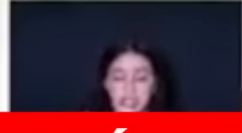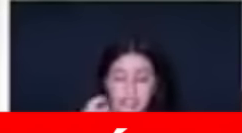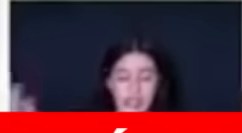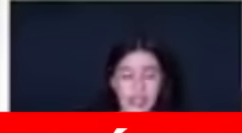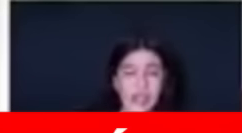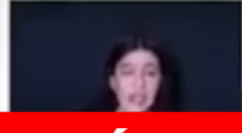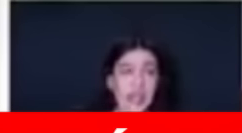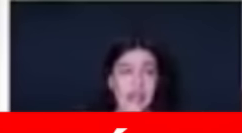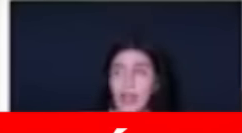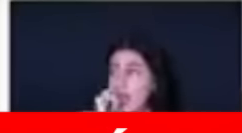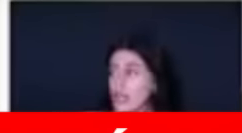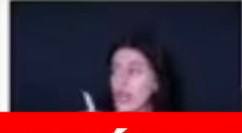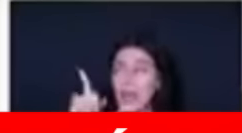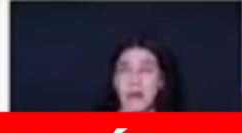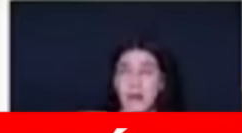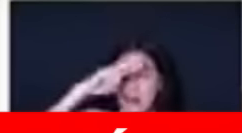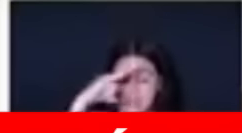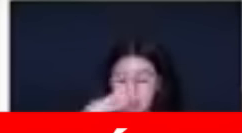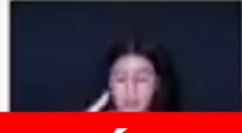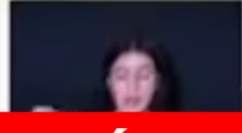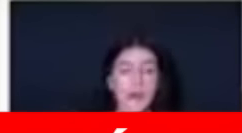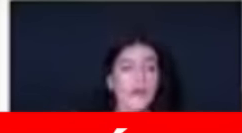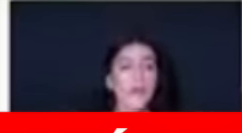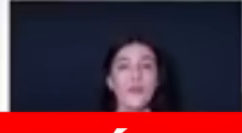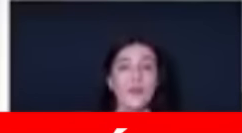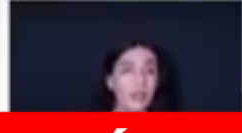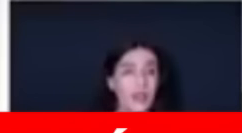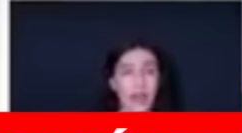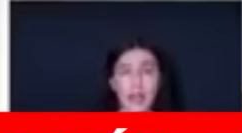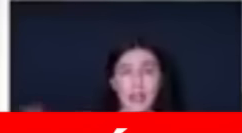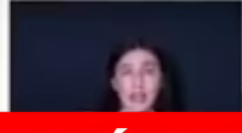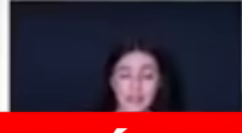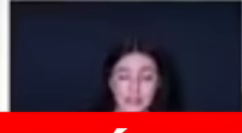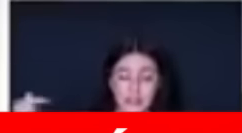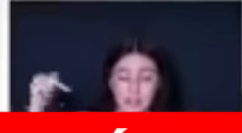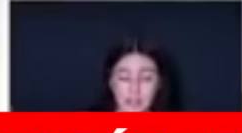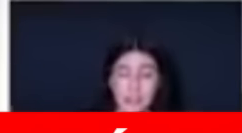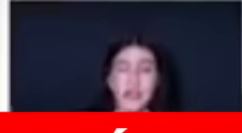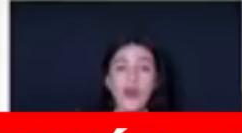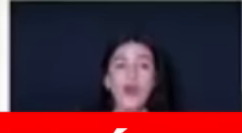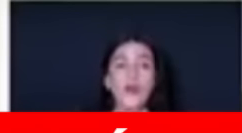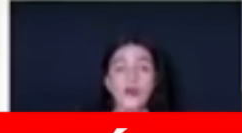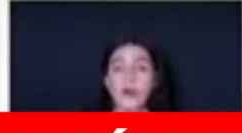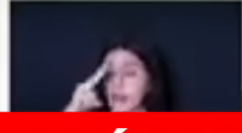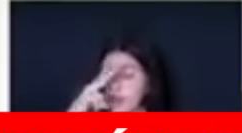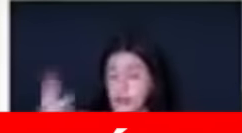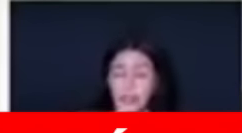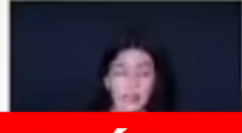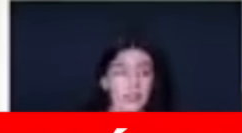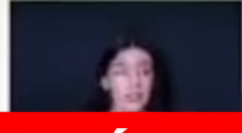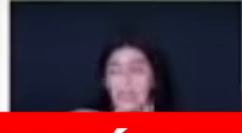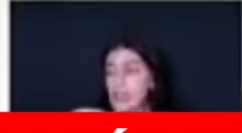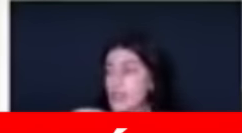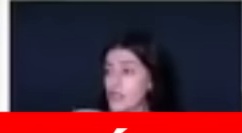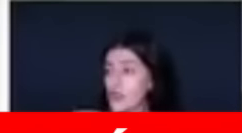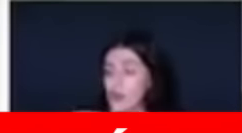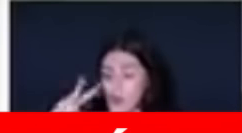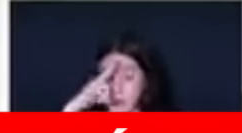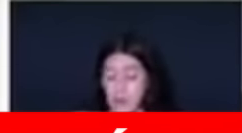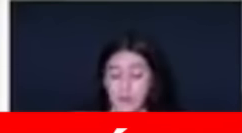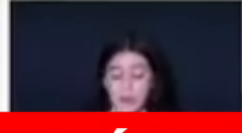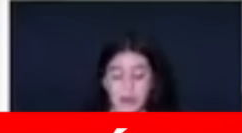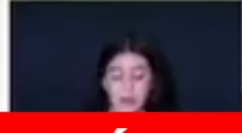alma de este país, porque la elección que hoy debe de hacer México y los mexicanos